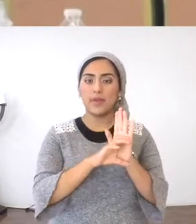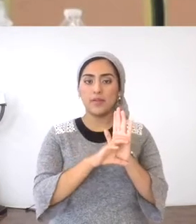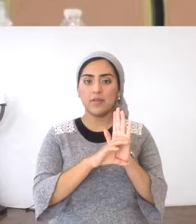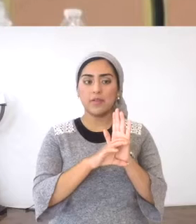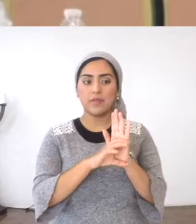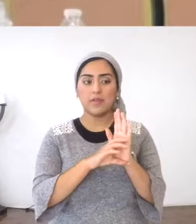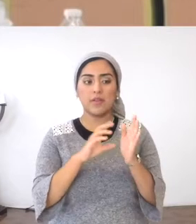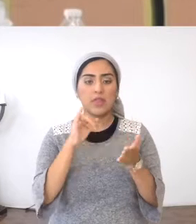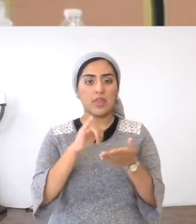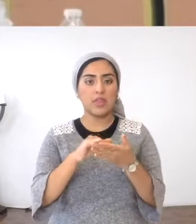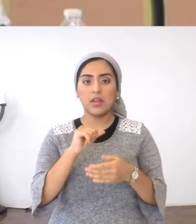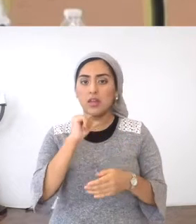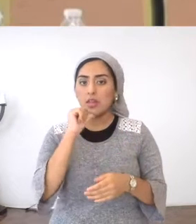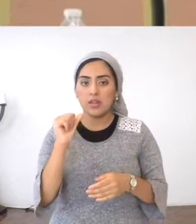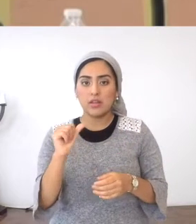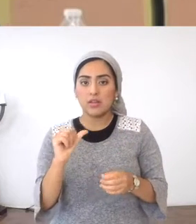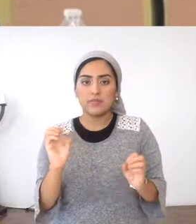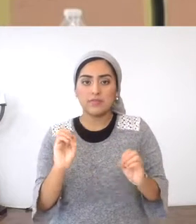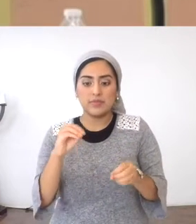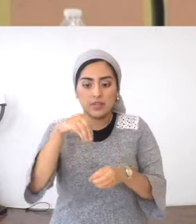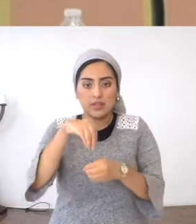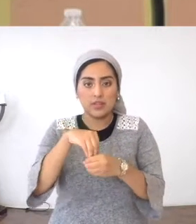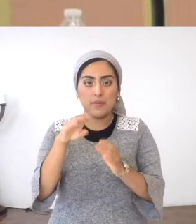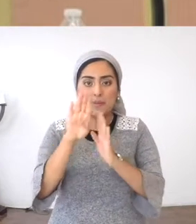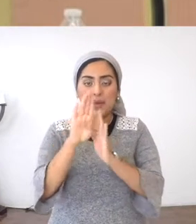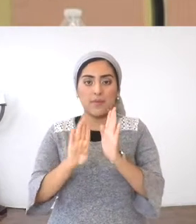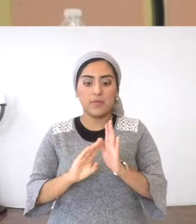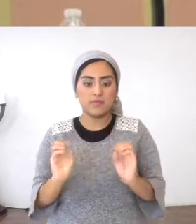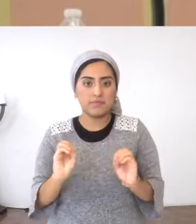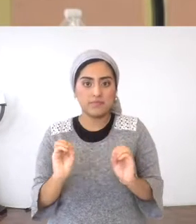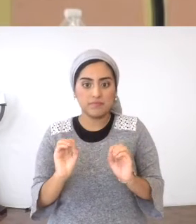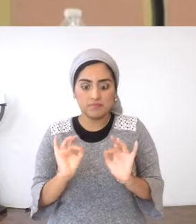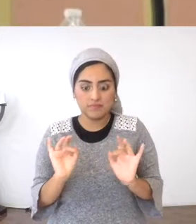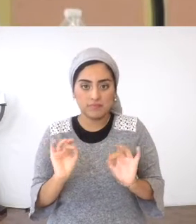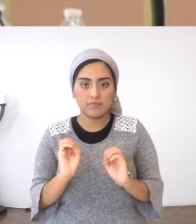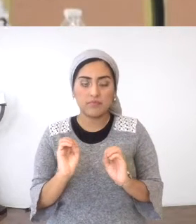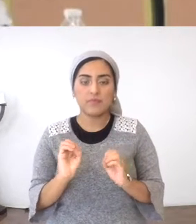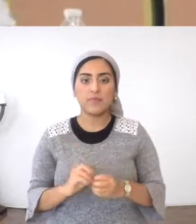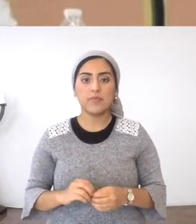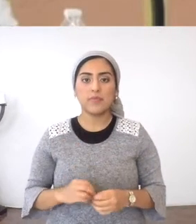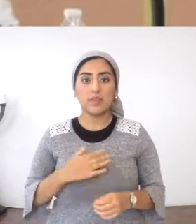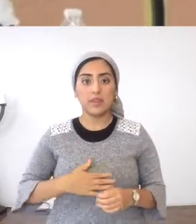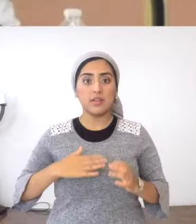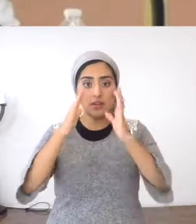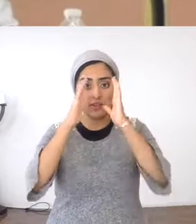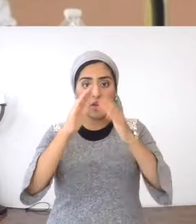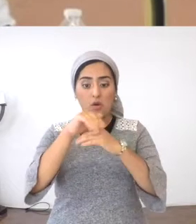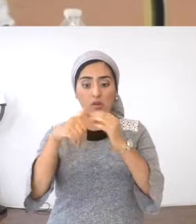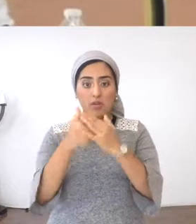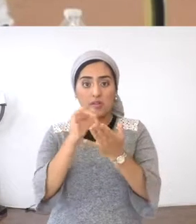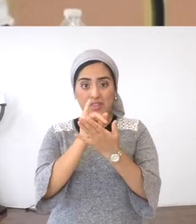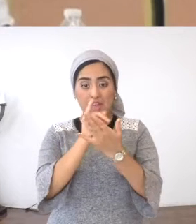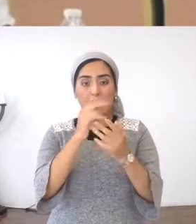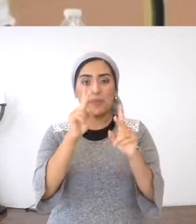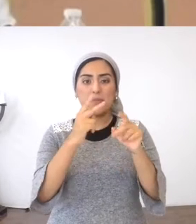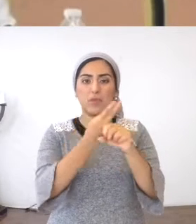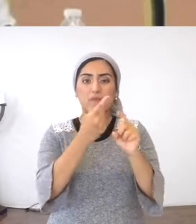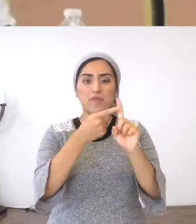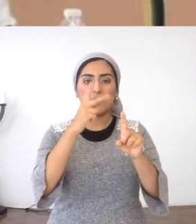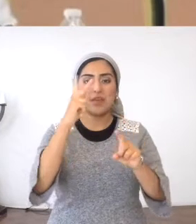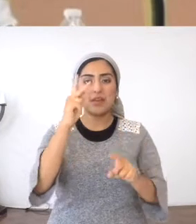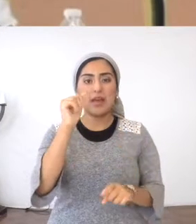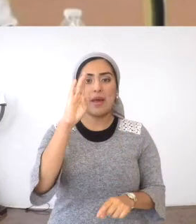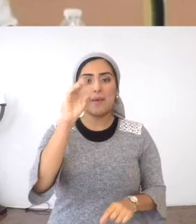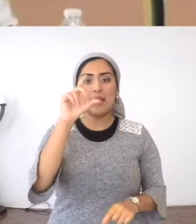Mandamientos Rabínicos Eso no aparece En la Biblia Por favor Mucha atención Todo eso Es cabalístico